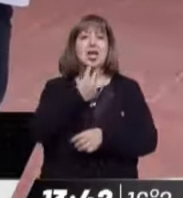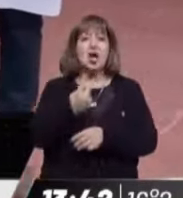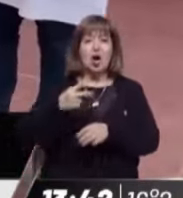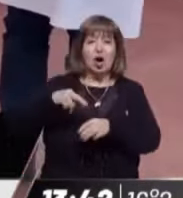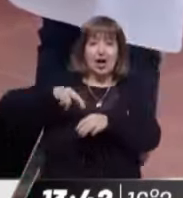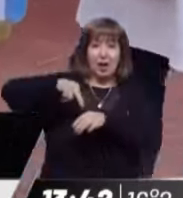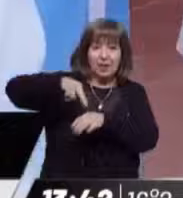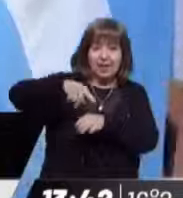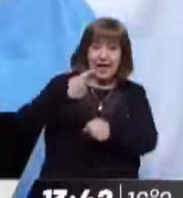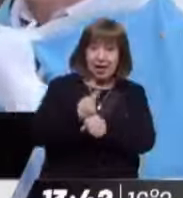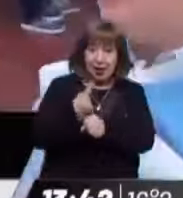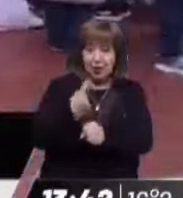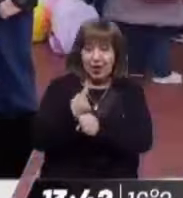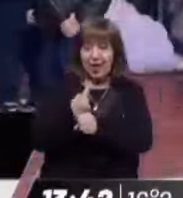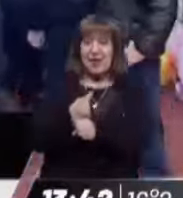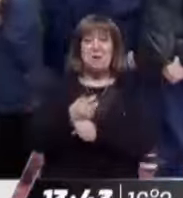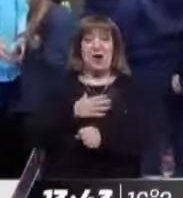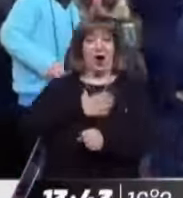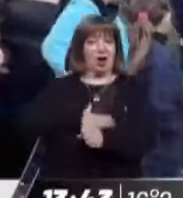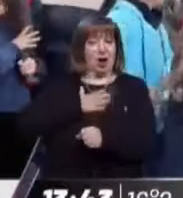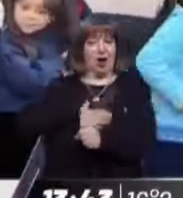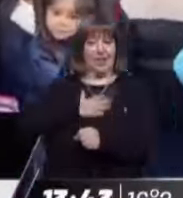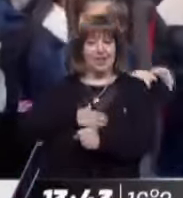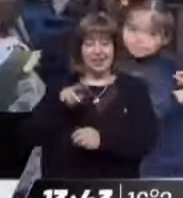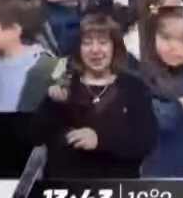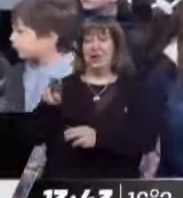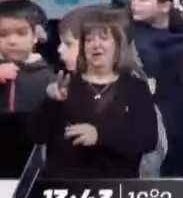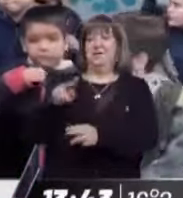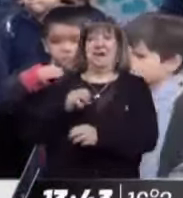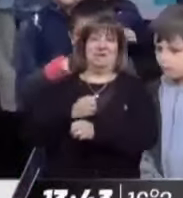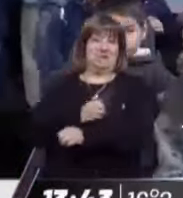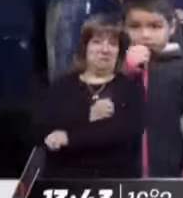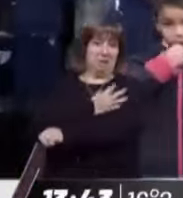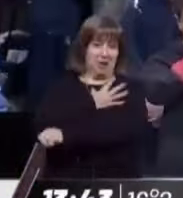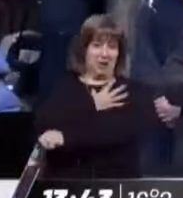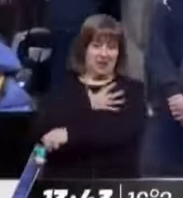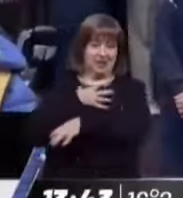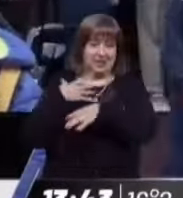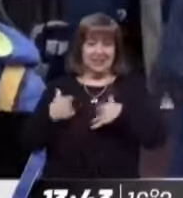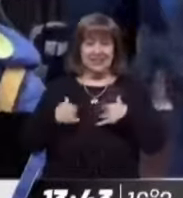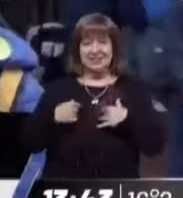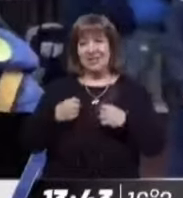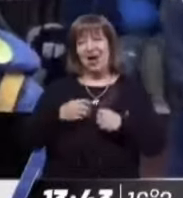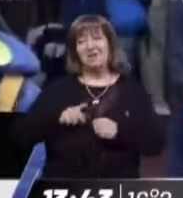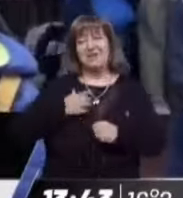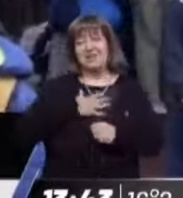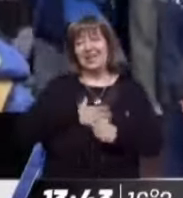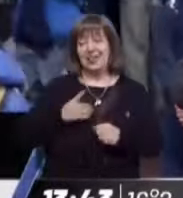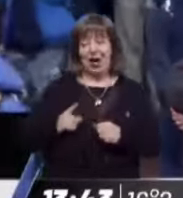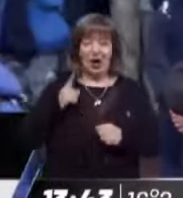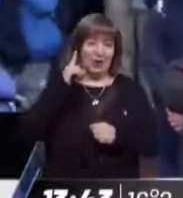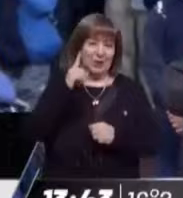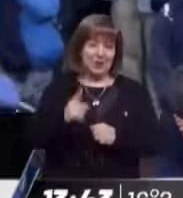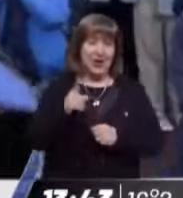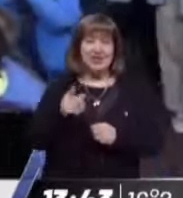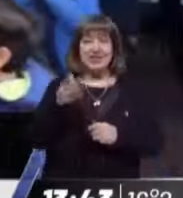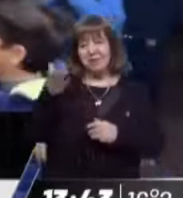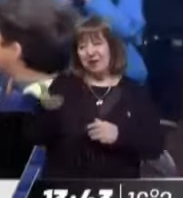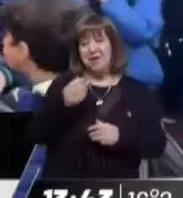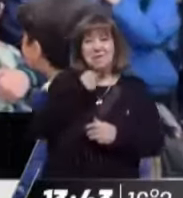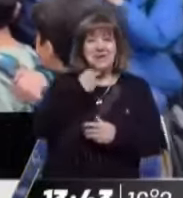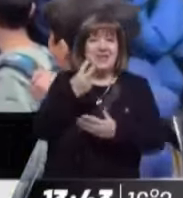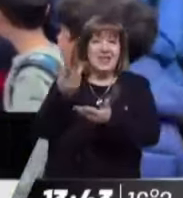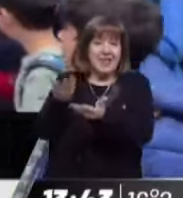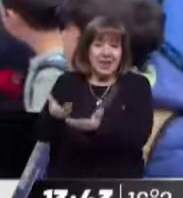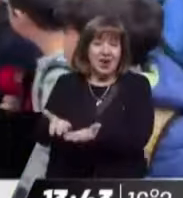sí. cuando te da alegría, debe ser lo mismo y te debes poner contenta de la misma manera o más. No, más orgullosa. Por todo lo que costó. Más orgullosa porque